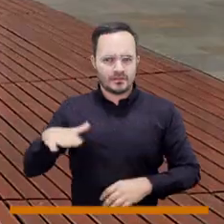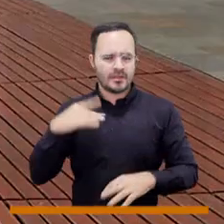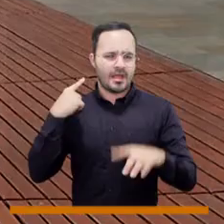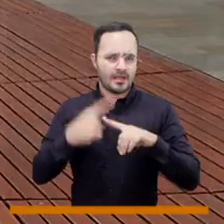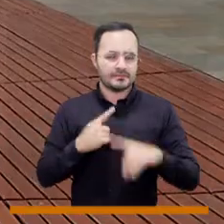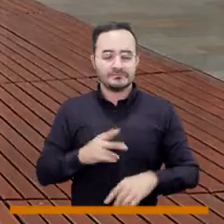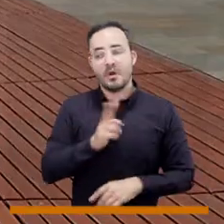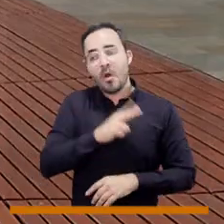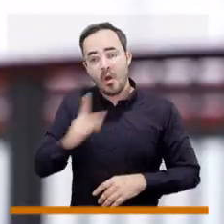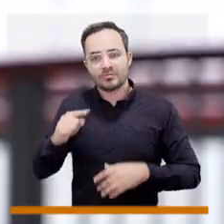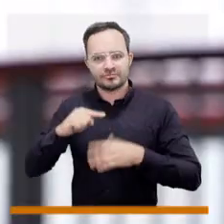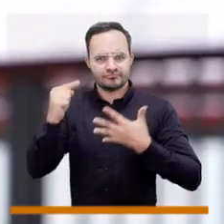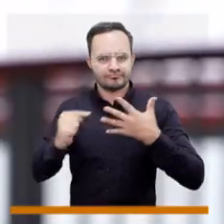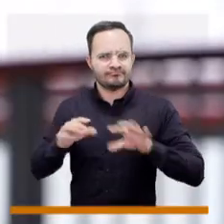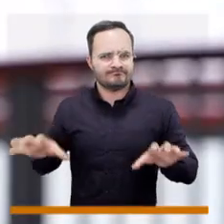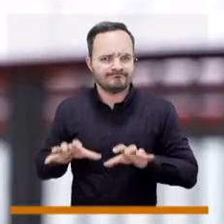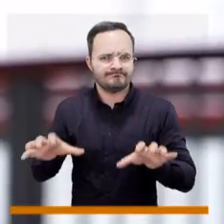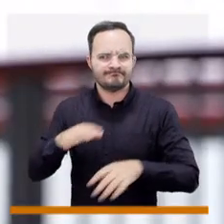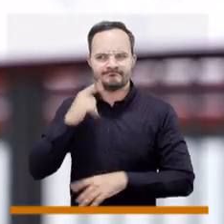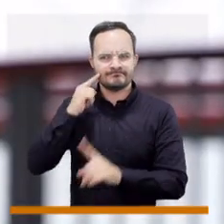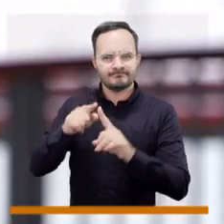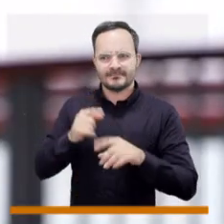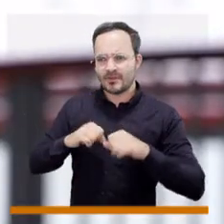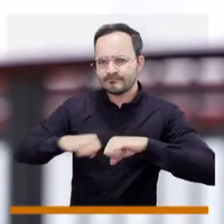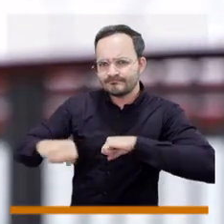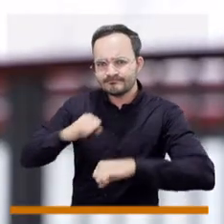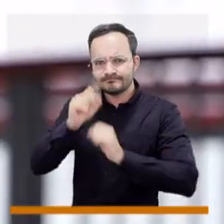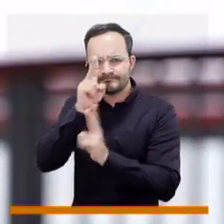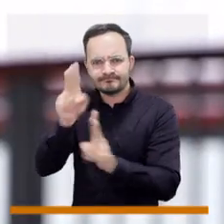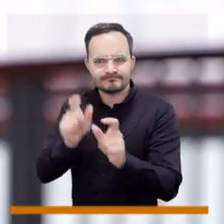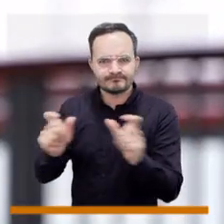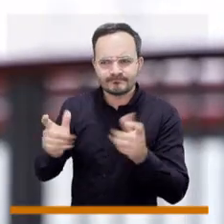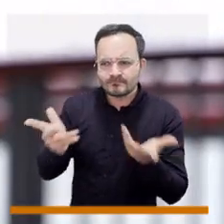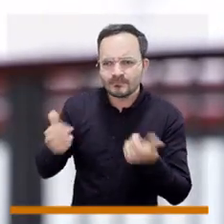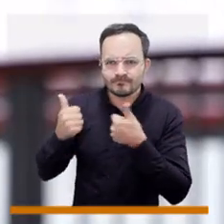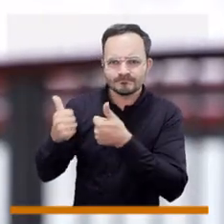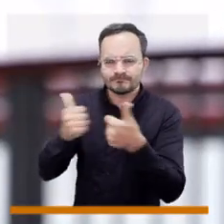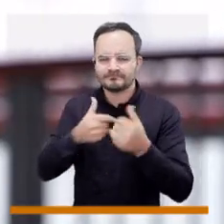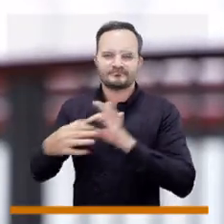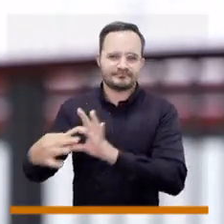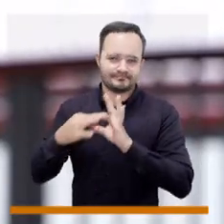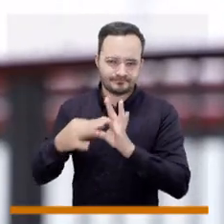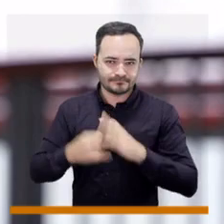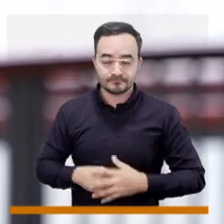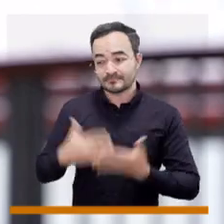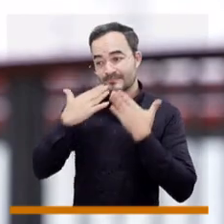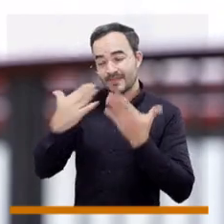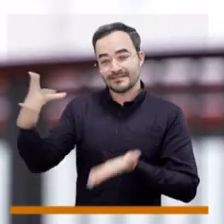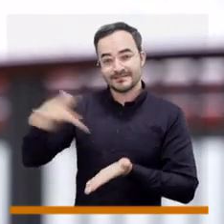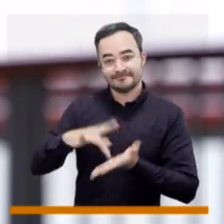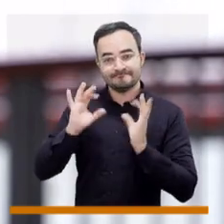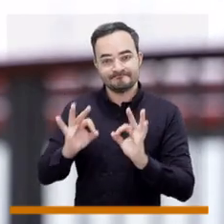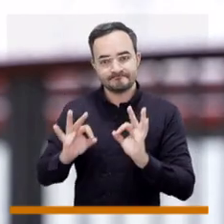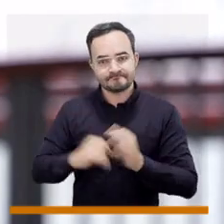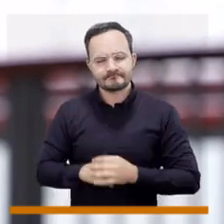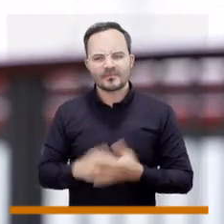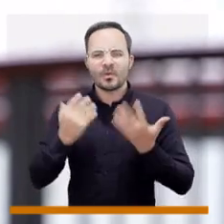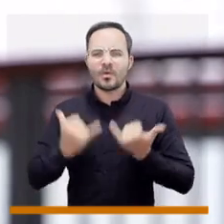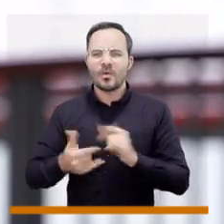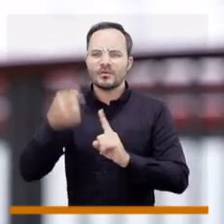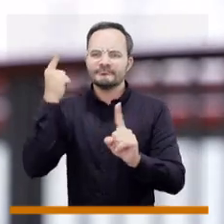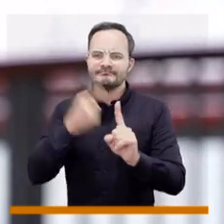comunidad. Concejal, bienvenido a De Frente a la Gente y gracias por acompañarnos. Y bueno, hoy estaremos hablando también acerca de